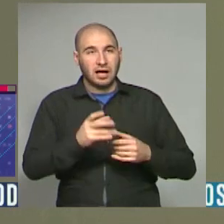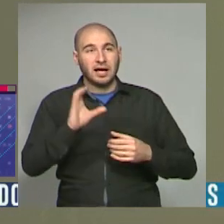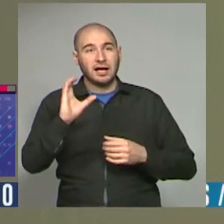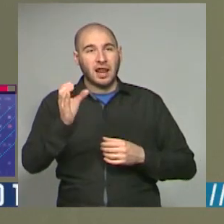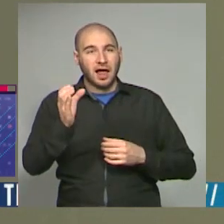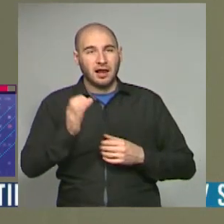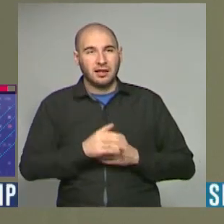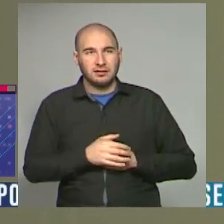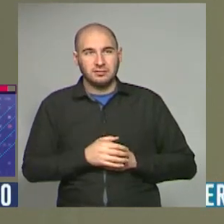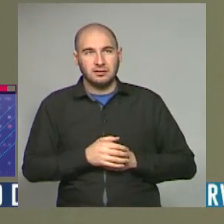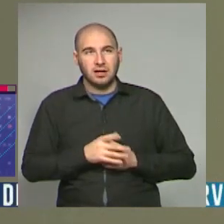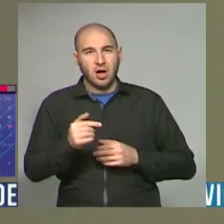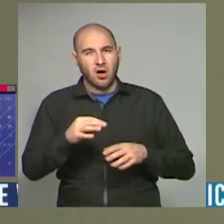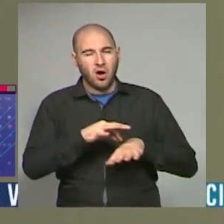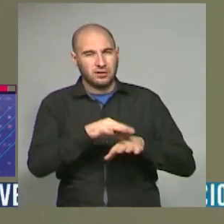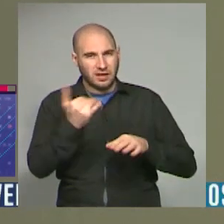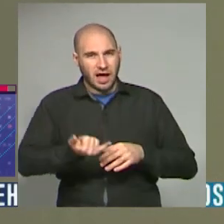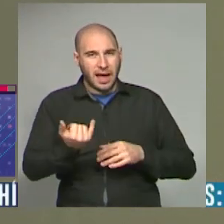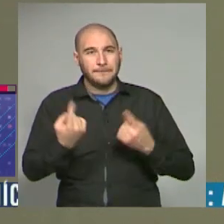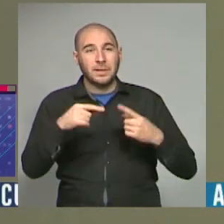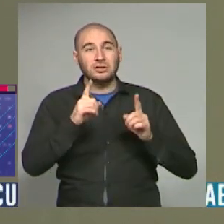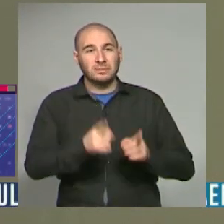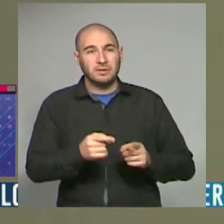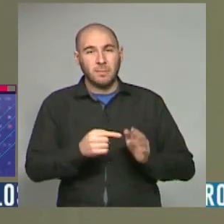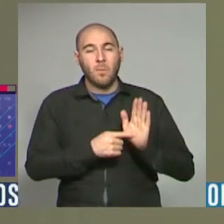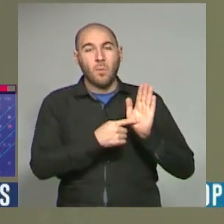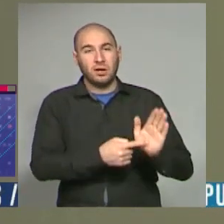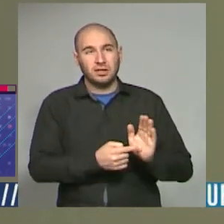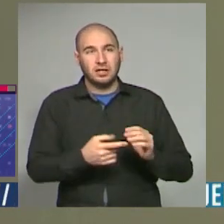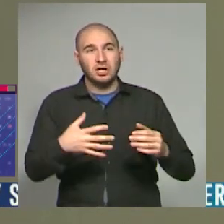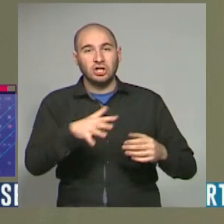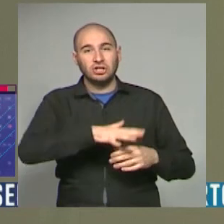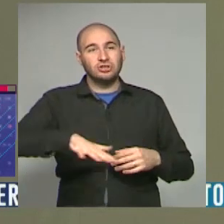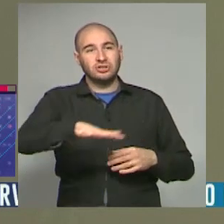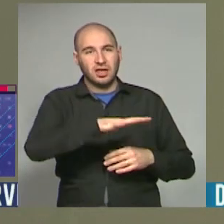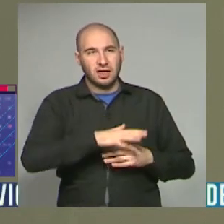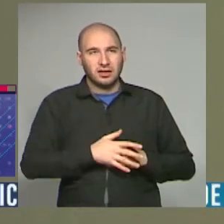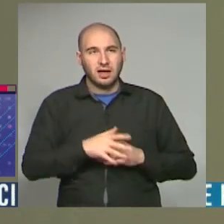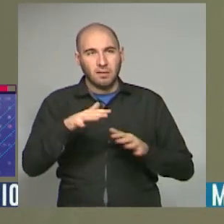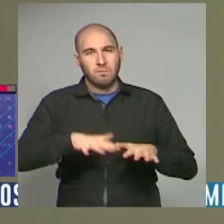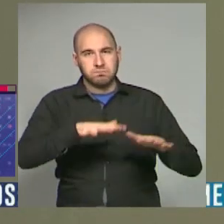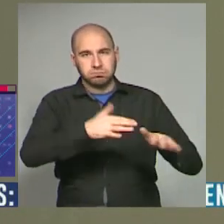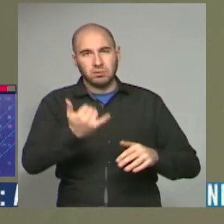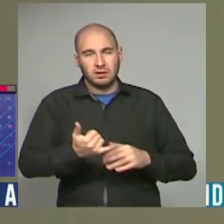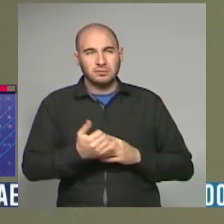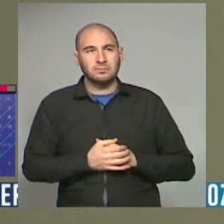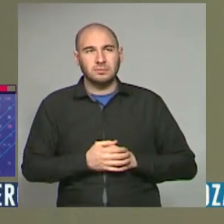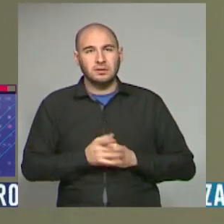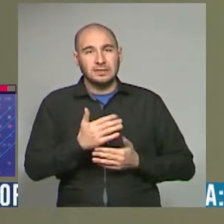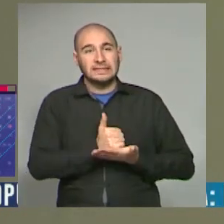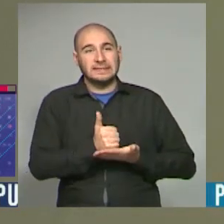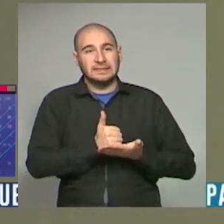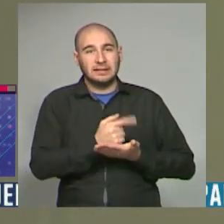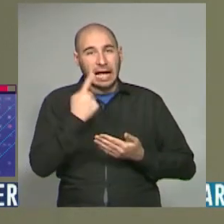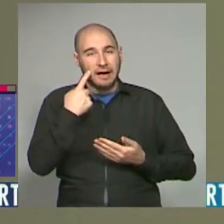con una, ¿no es cierto?, con una orientación, nos sirve también para mostrar que la sociedad todavía está movilizada, que todavía está a la espera